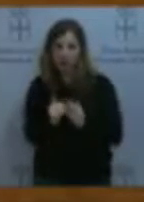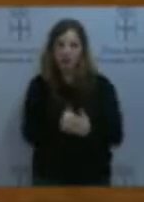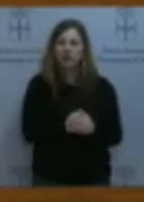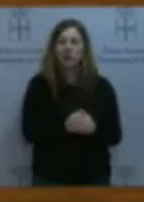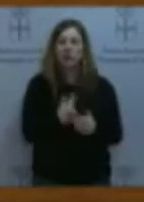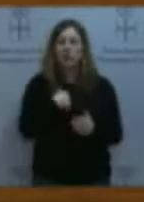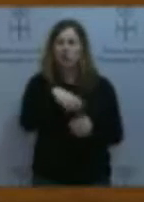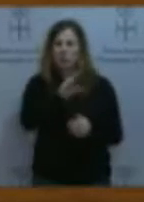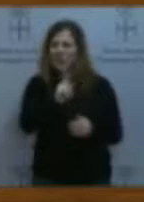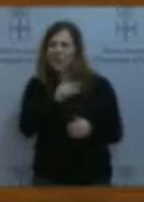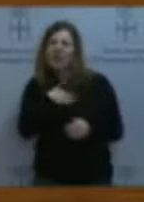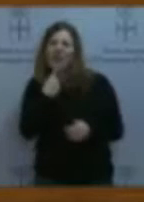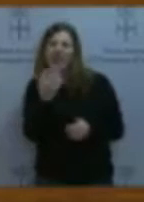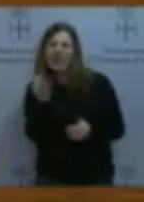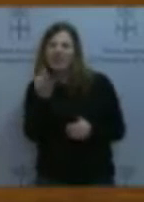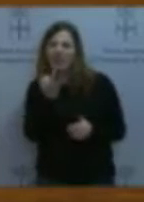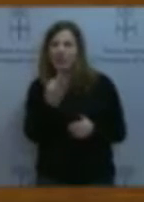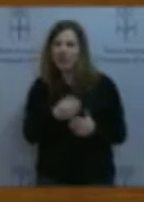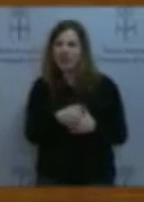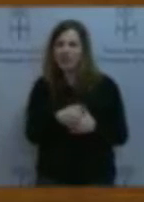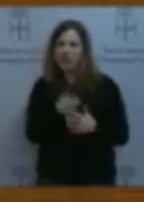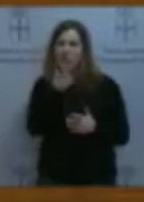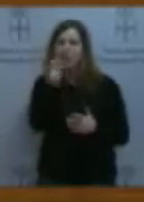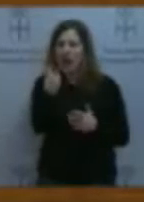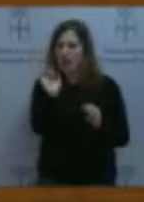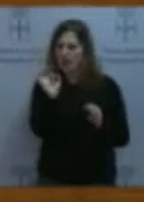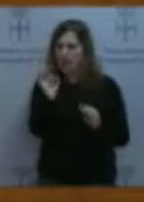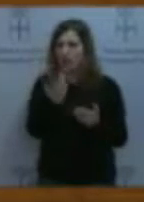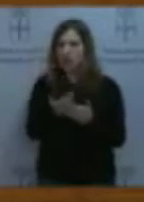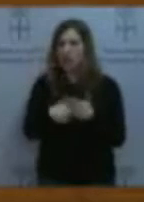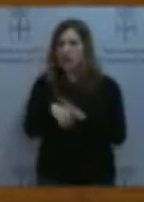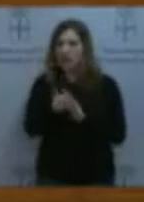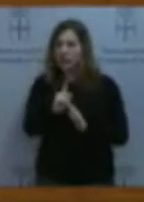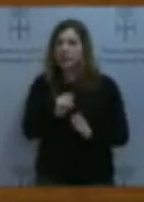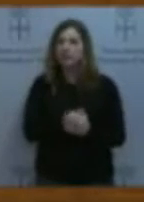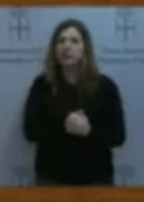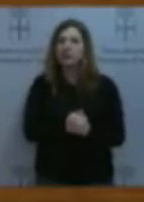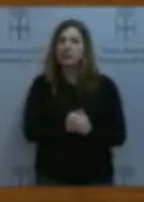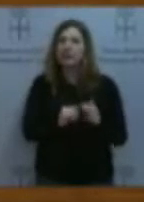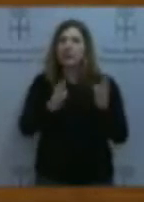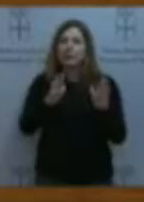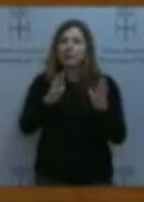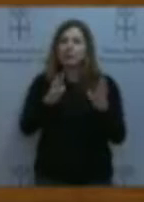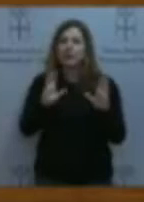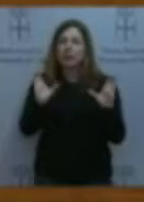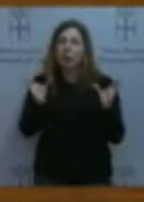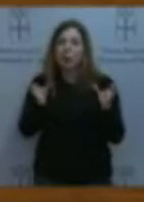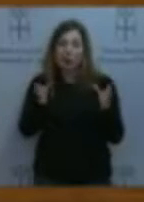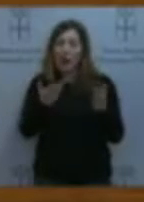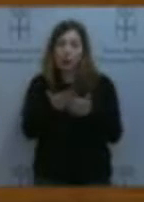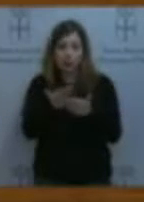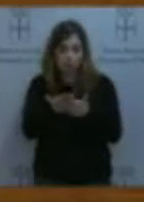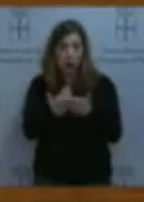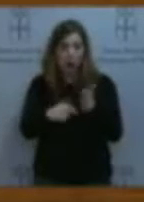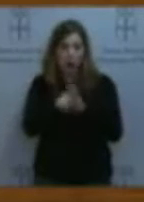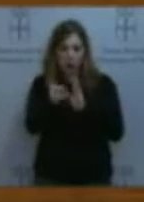término concreto de la proposición no de ley. Sin embargo, al conjunto de la proposición le vemos un enorme margen, sobre todo para la